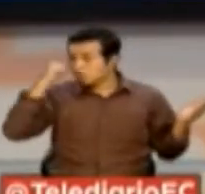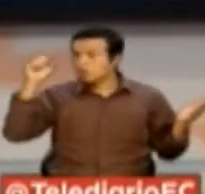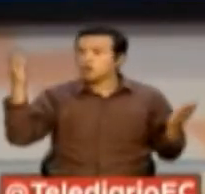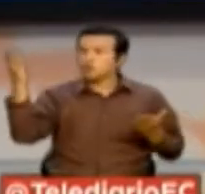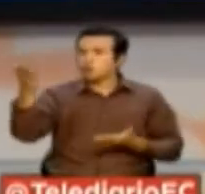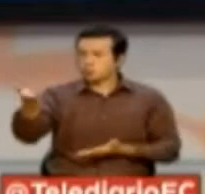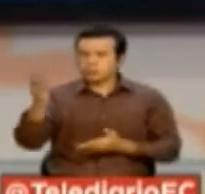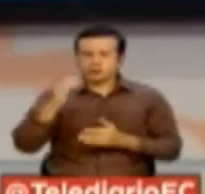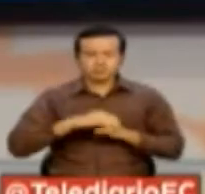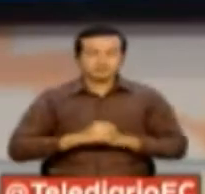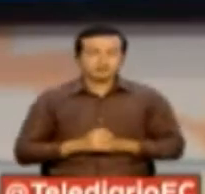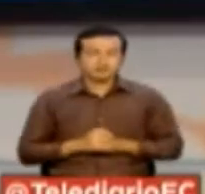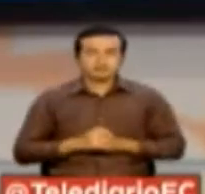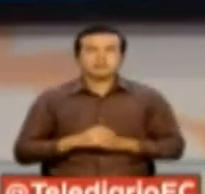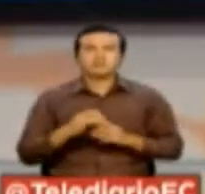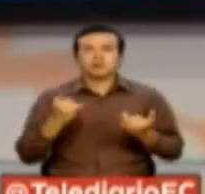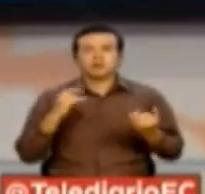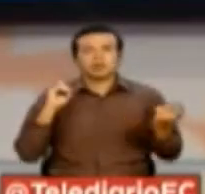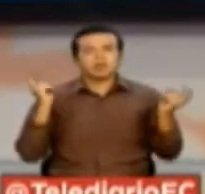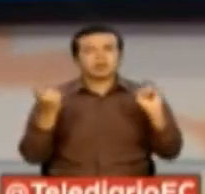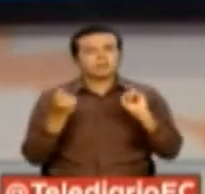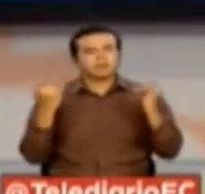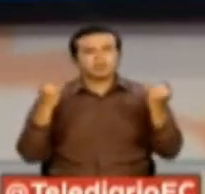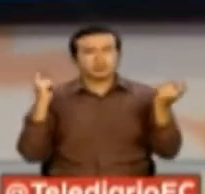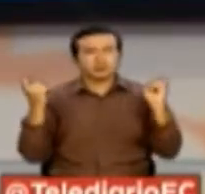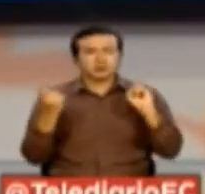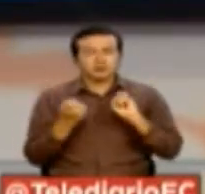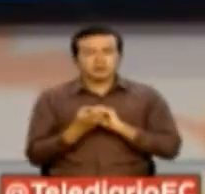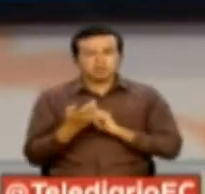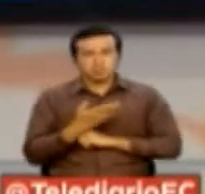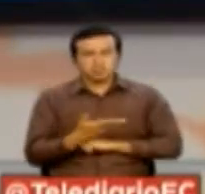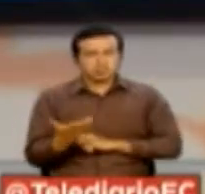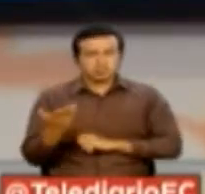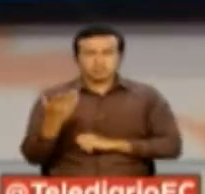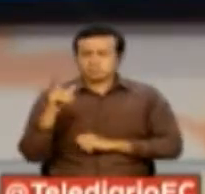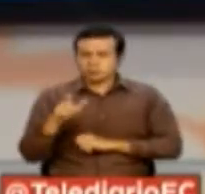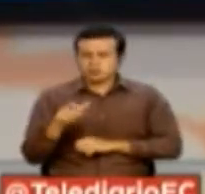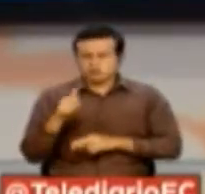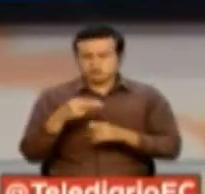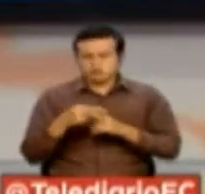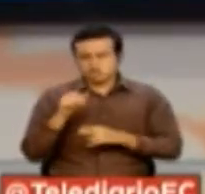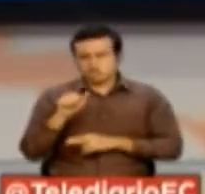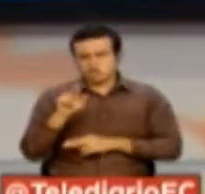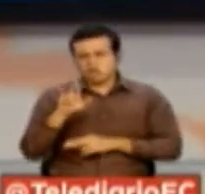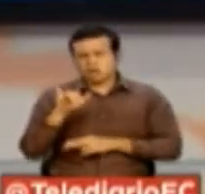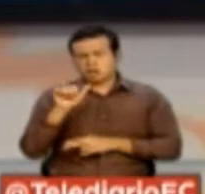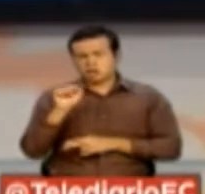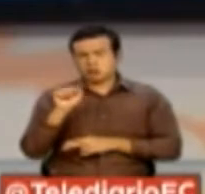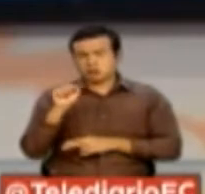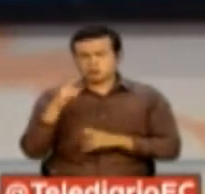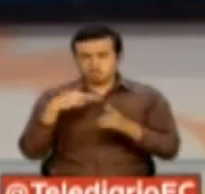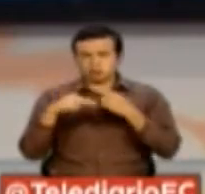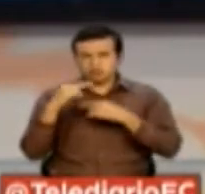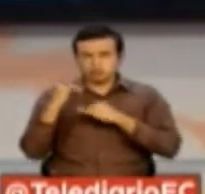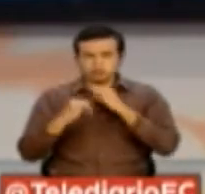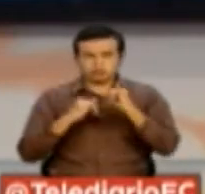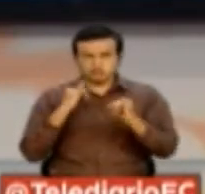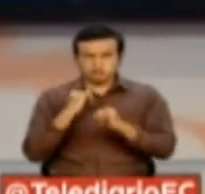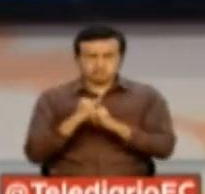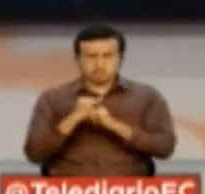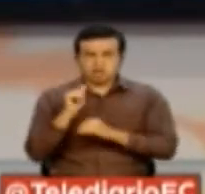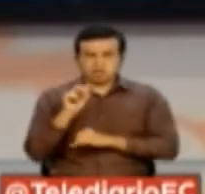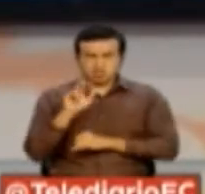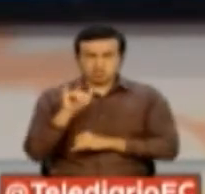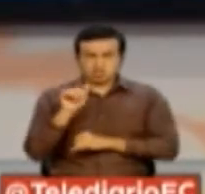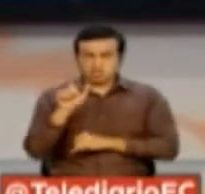todo eso se cambia a través de un señor arias me parece que es diferente del comercio exterior pero